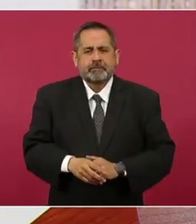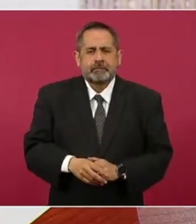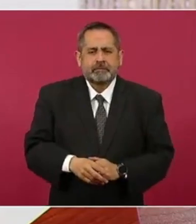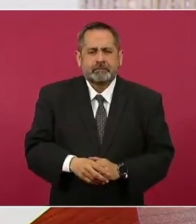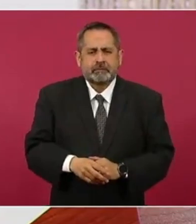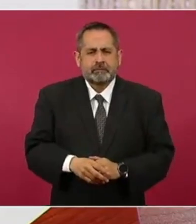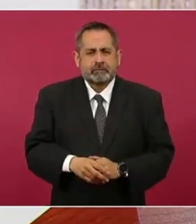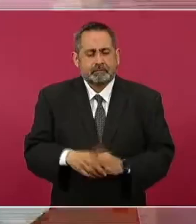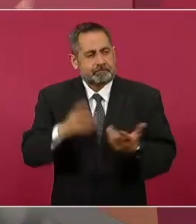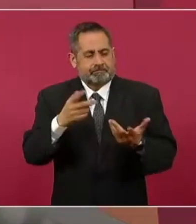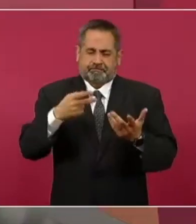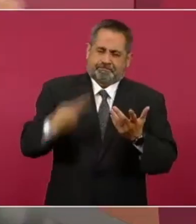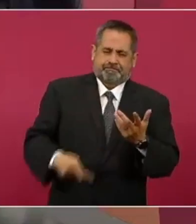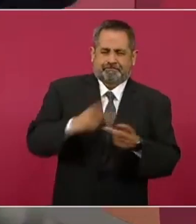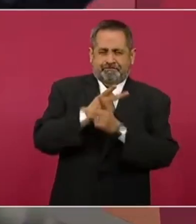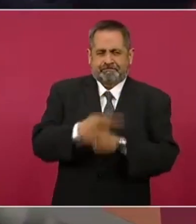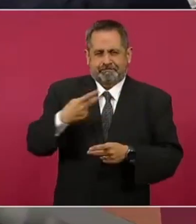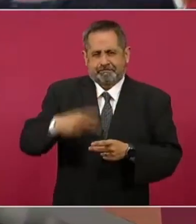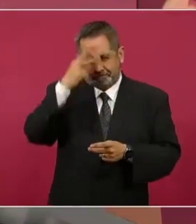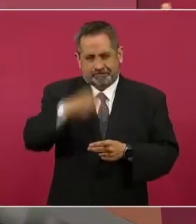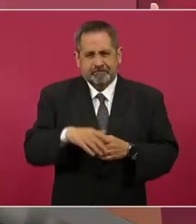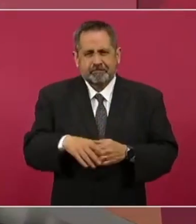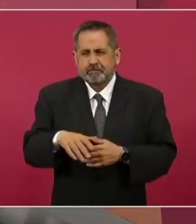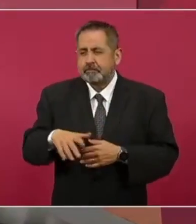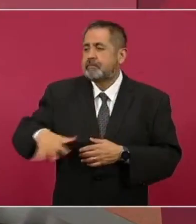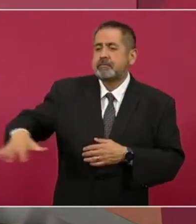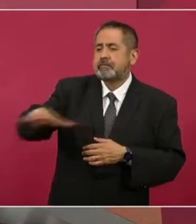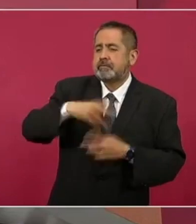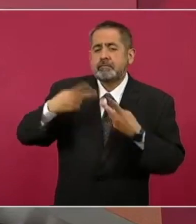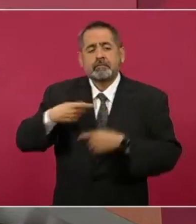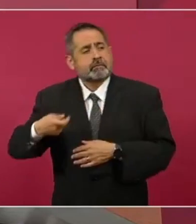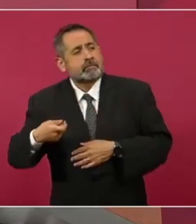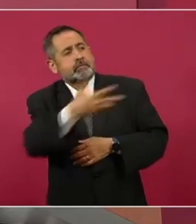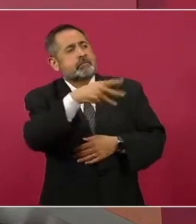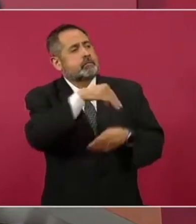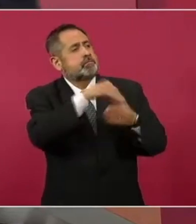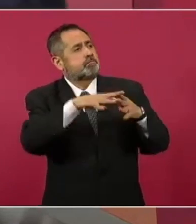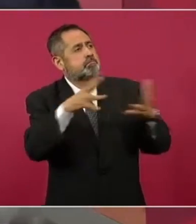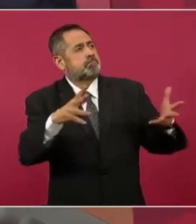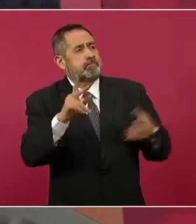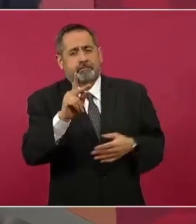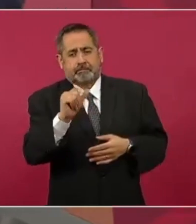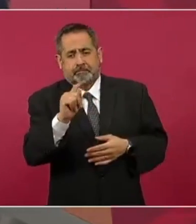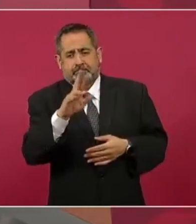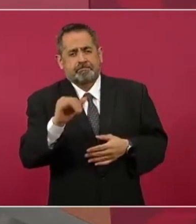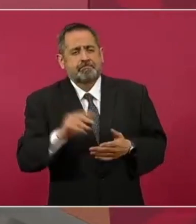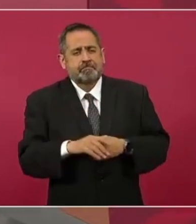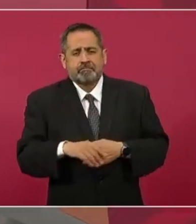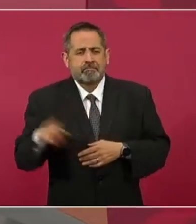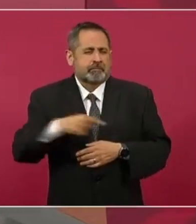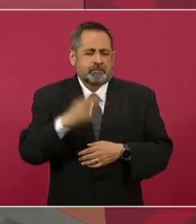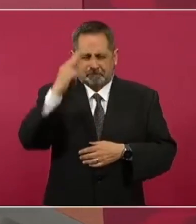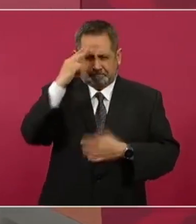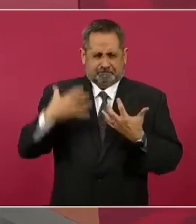que es la patria. Entonces, ¿cómo conocen al monumento? Como la